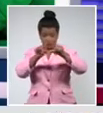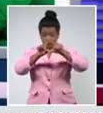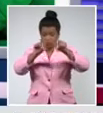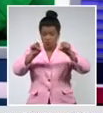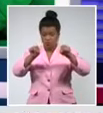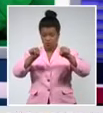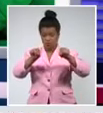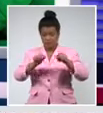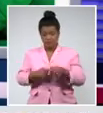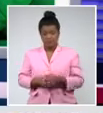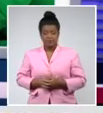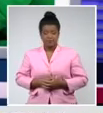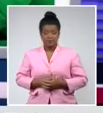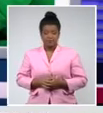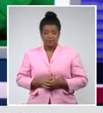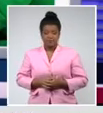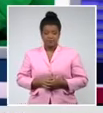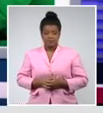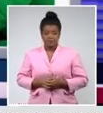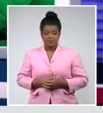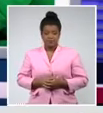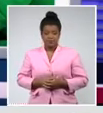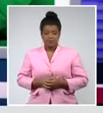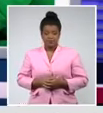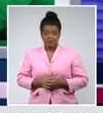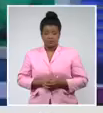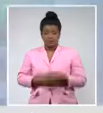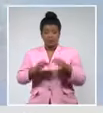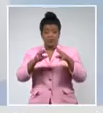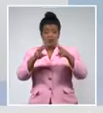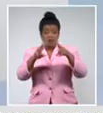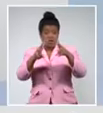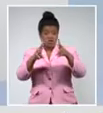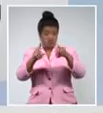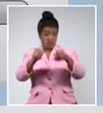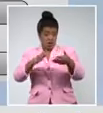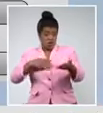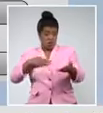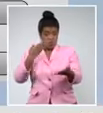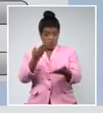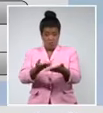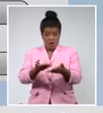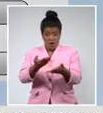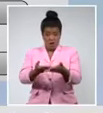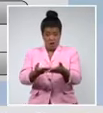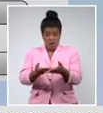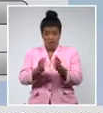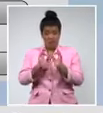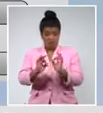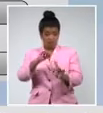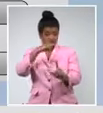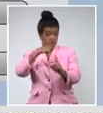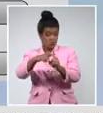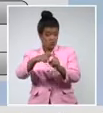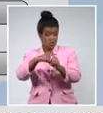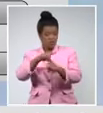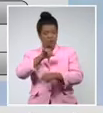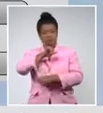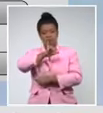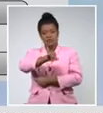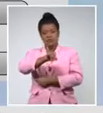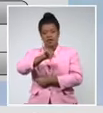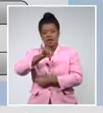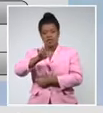esta enfermedad. Y como resultado de este análisis se diagnosticaron